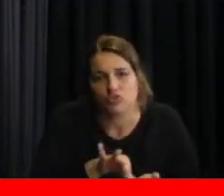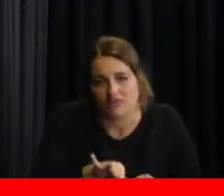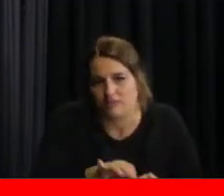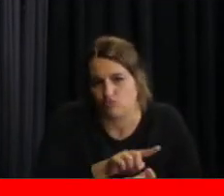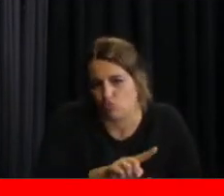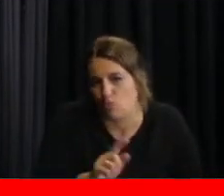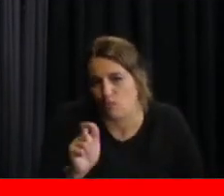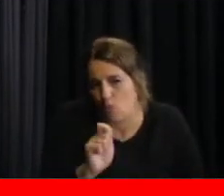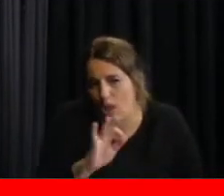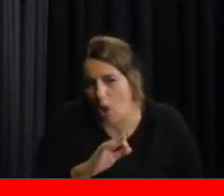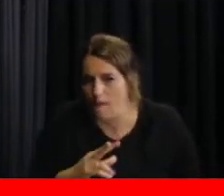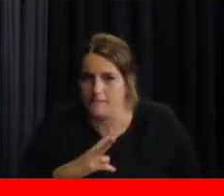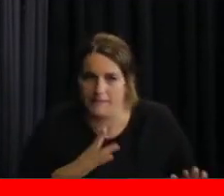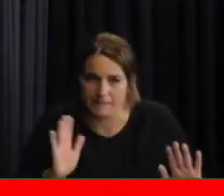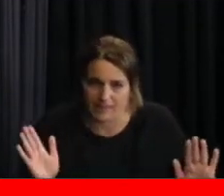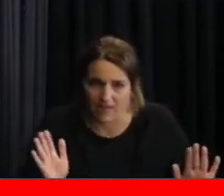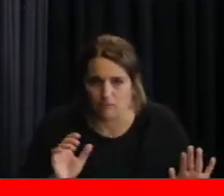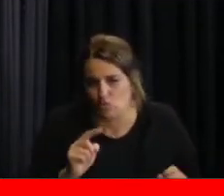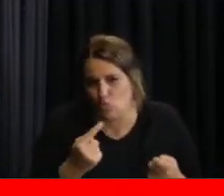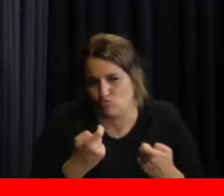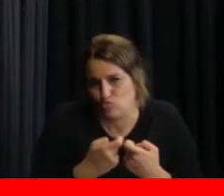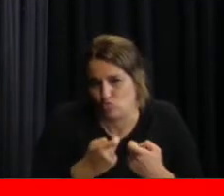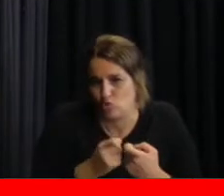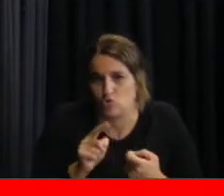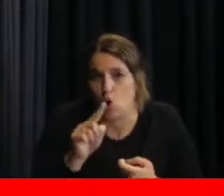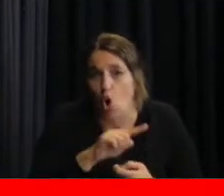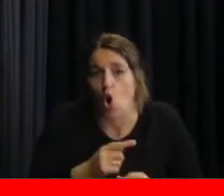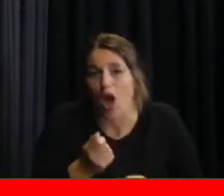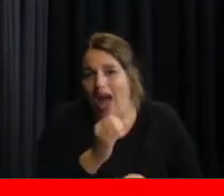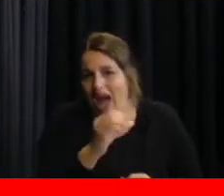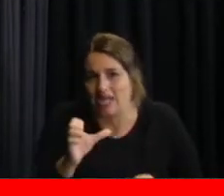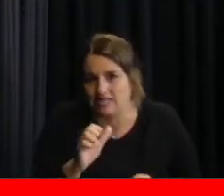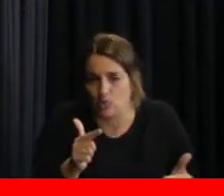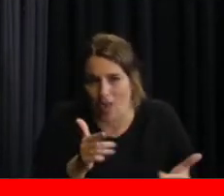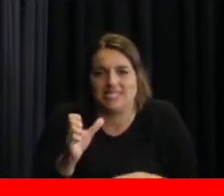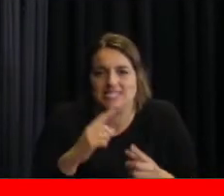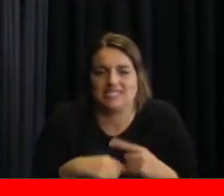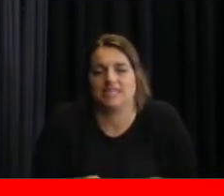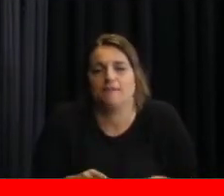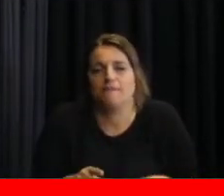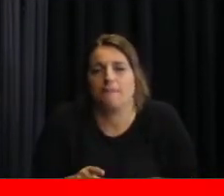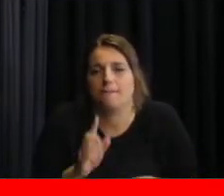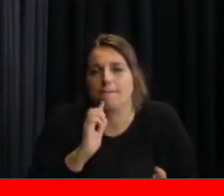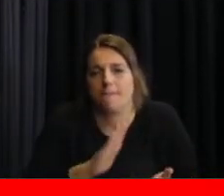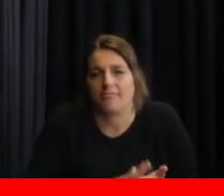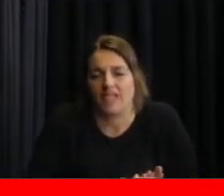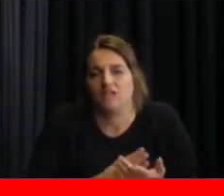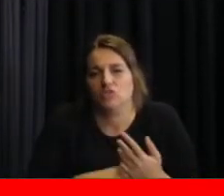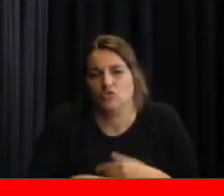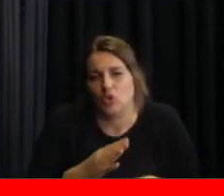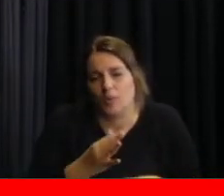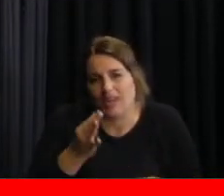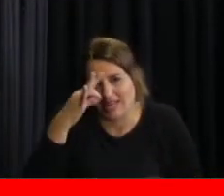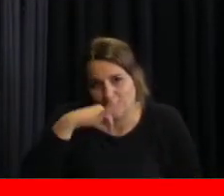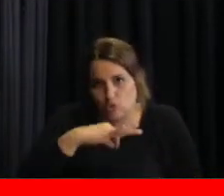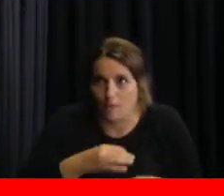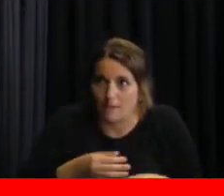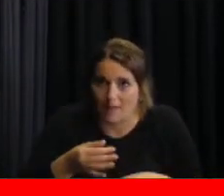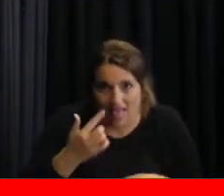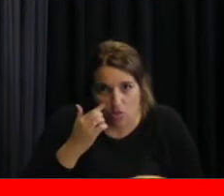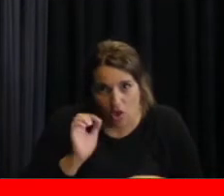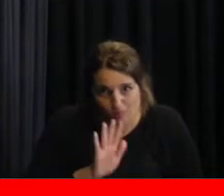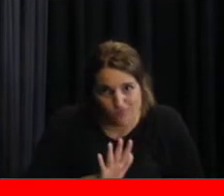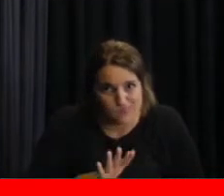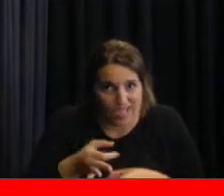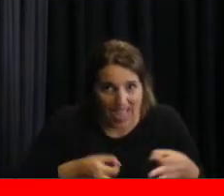cuales de los cuales sean socios o de hace si no tienen ninguno por su parte el ministro de desarrollo social pablo